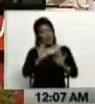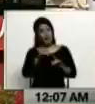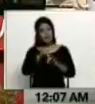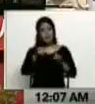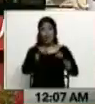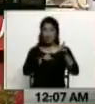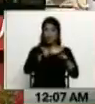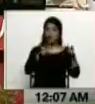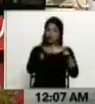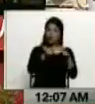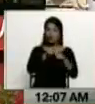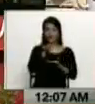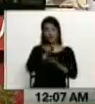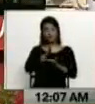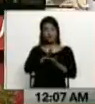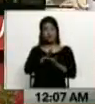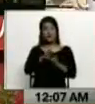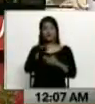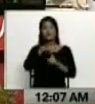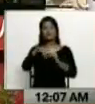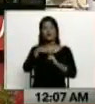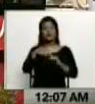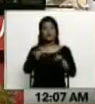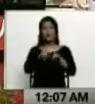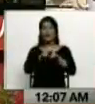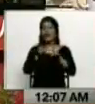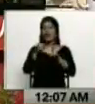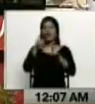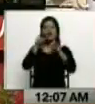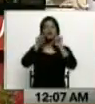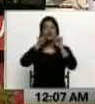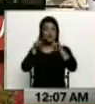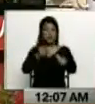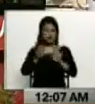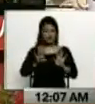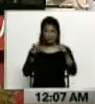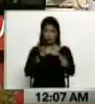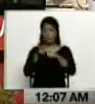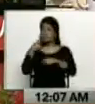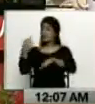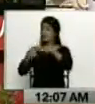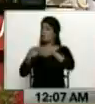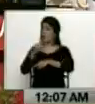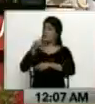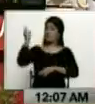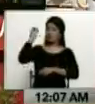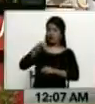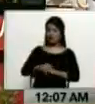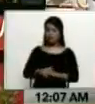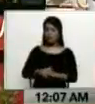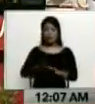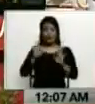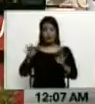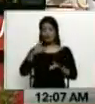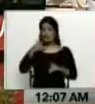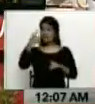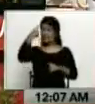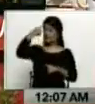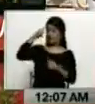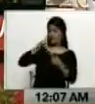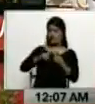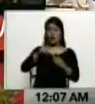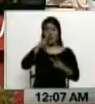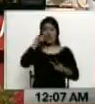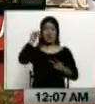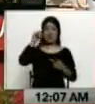equilibrados que operan desde una irrealidad Hello Kitty los hipercrítico operan desde la revolución perfecta así citando